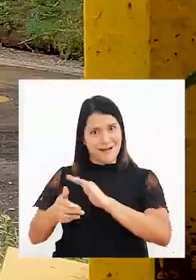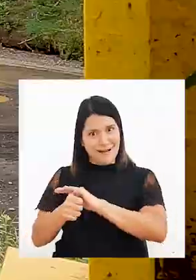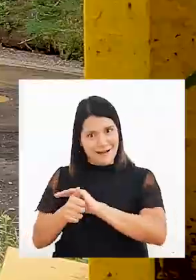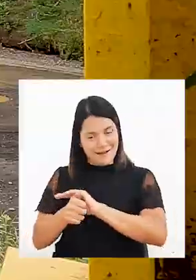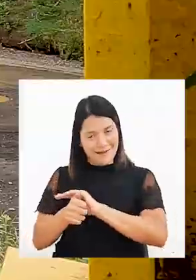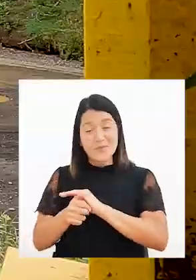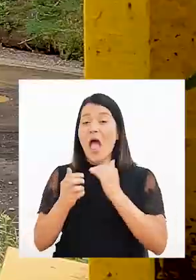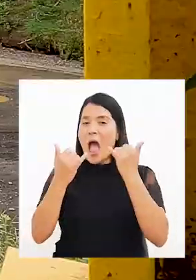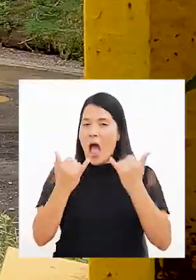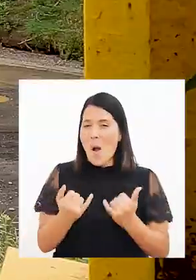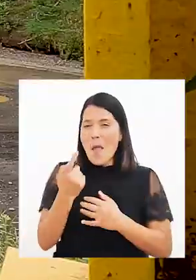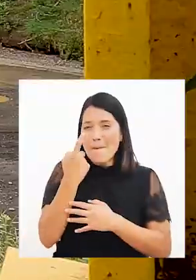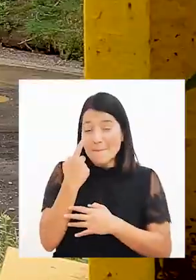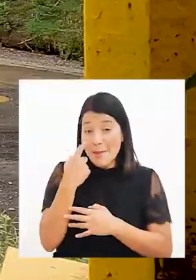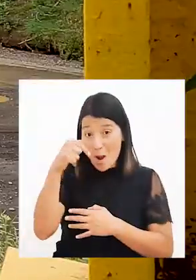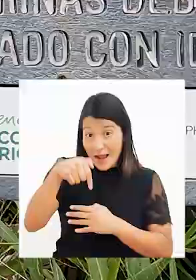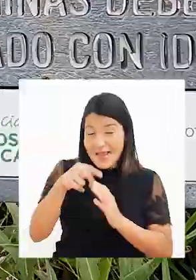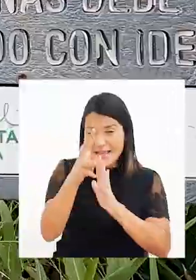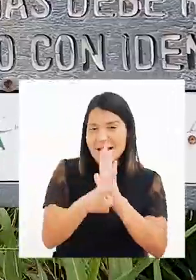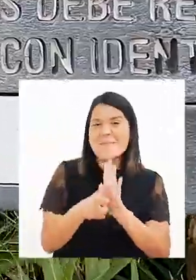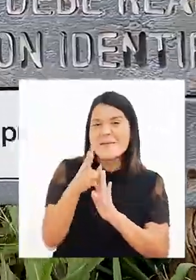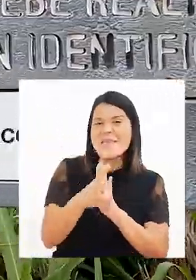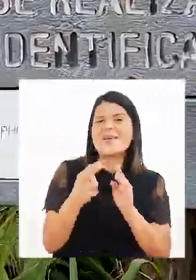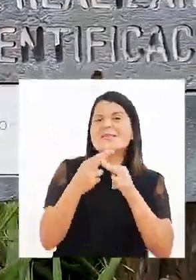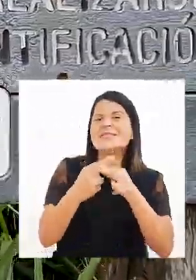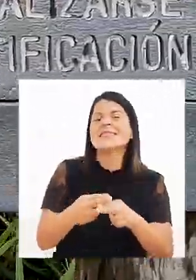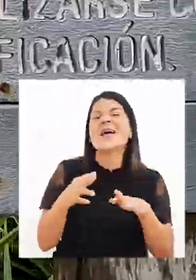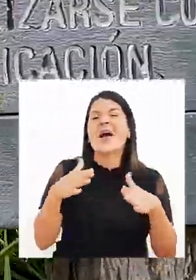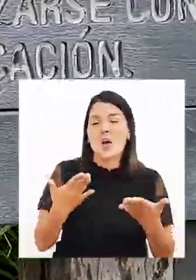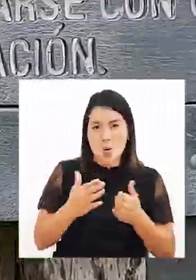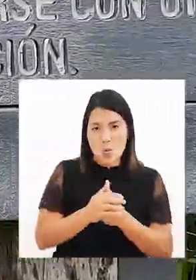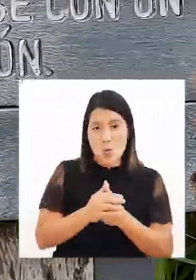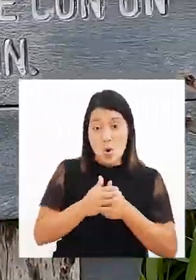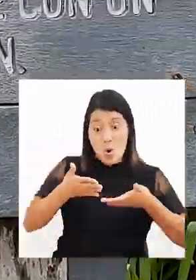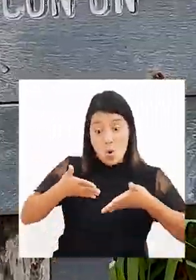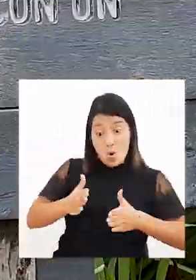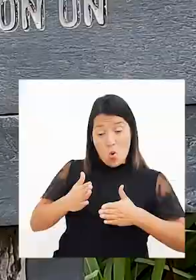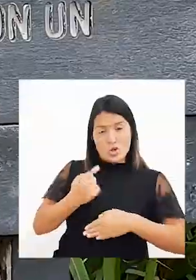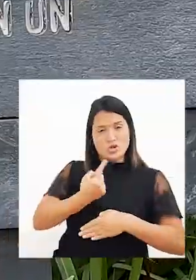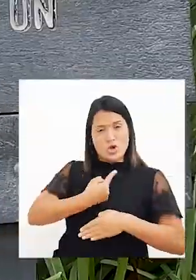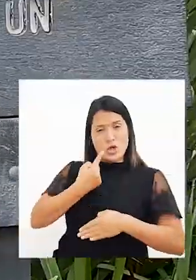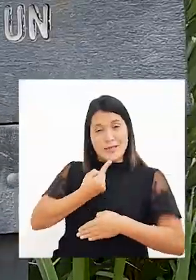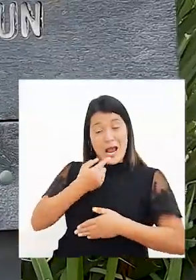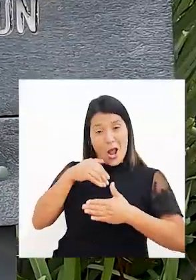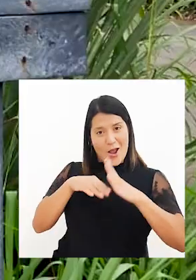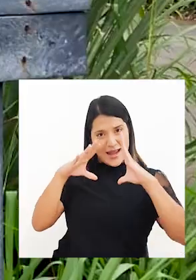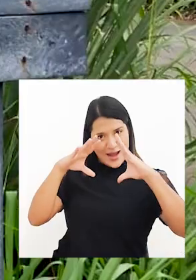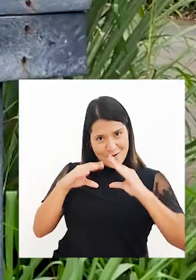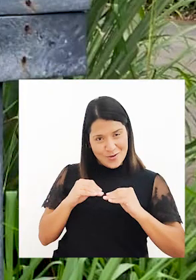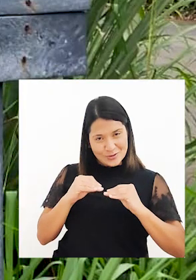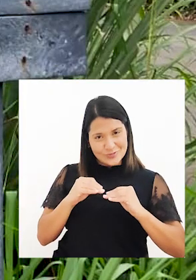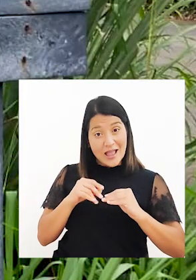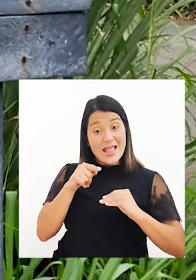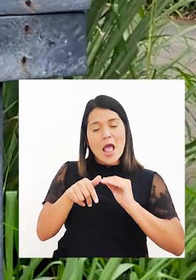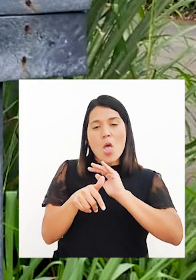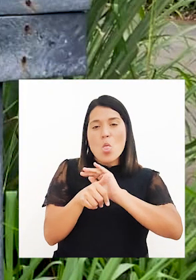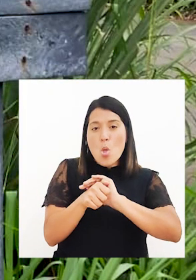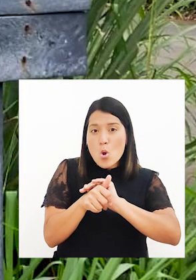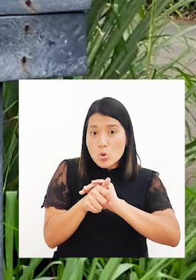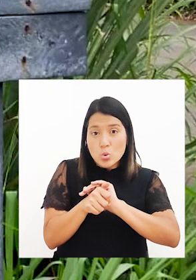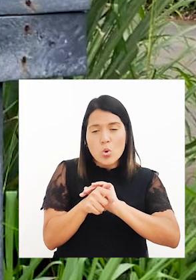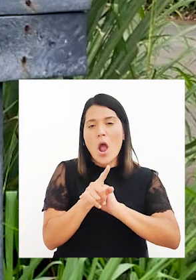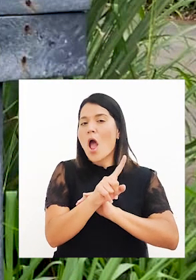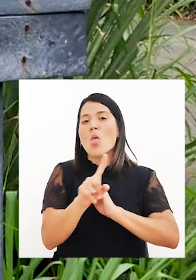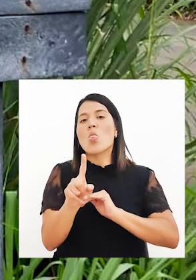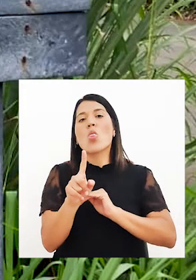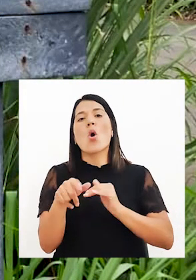Lo que observaremos en este material pedagógico se llama desove solitario nocturno. Son tortugas que no llegan